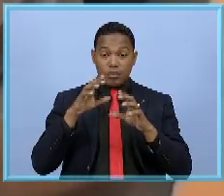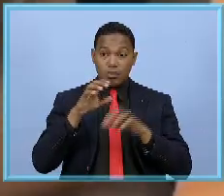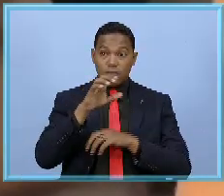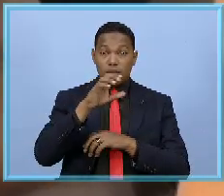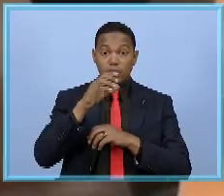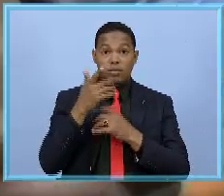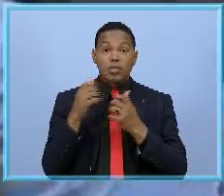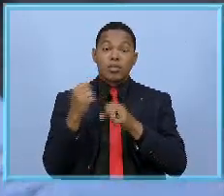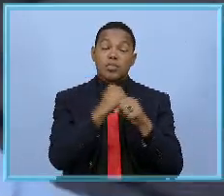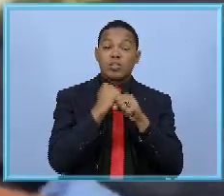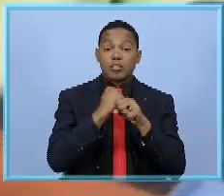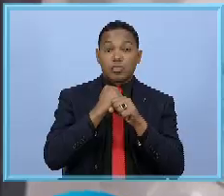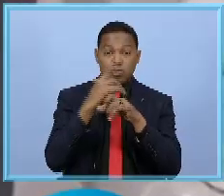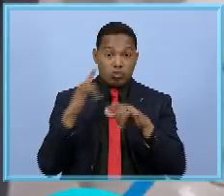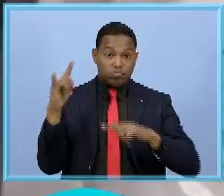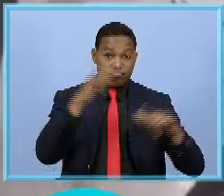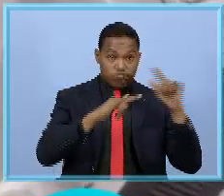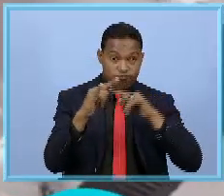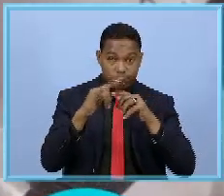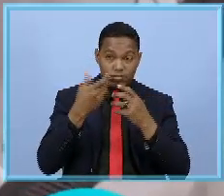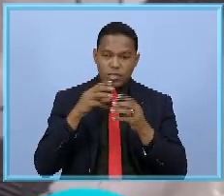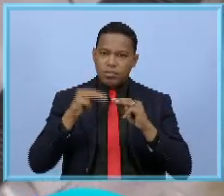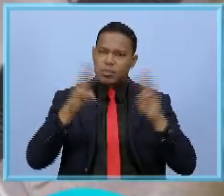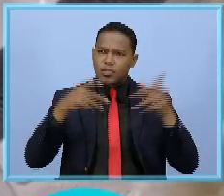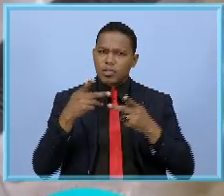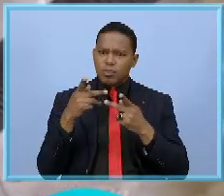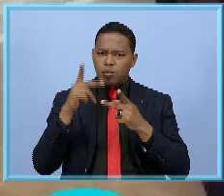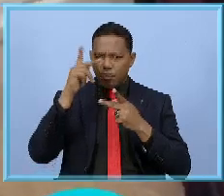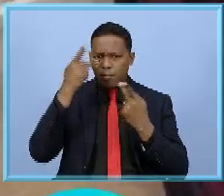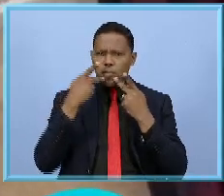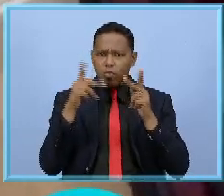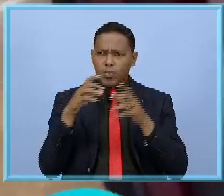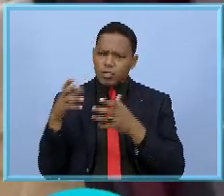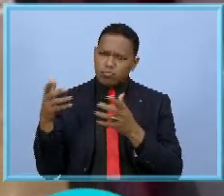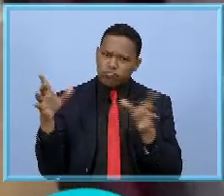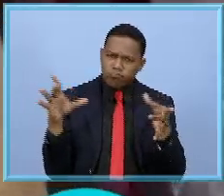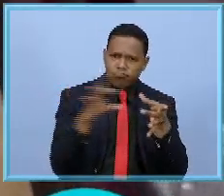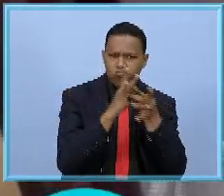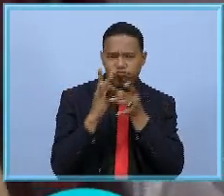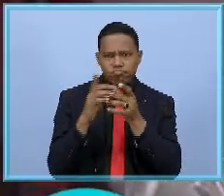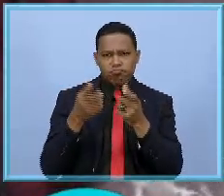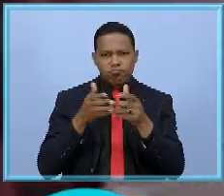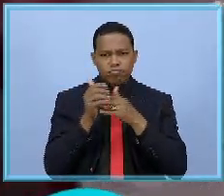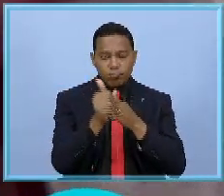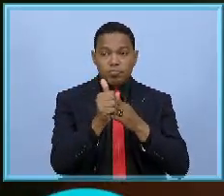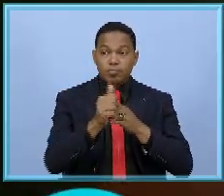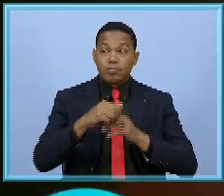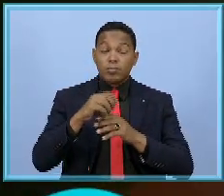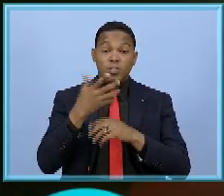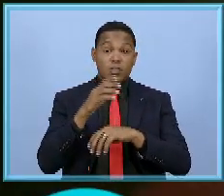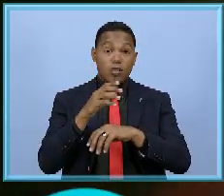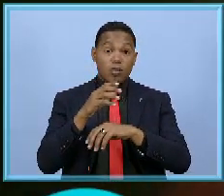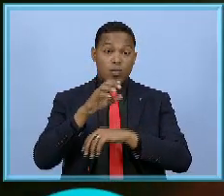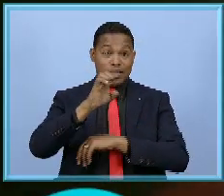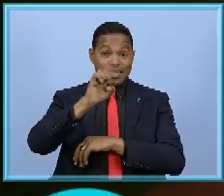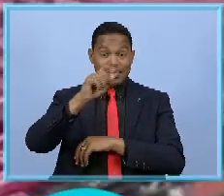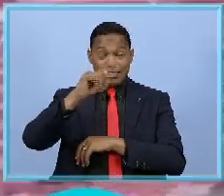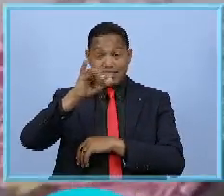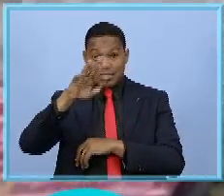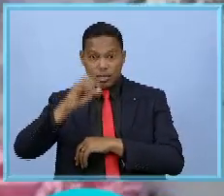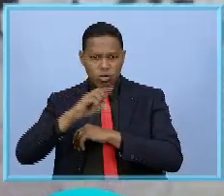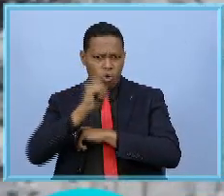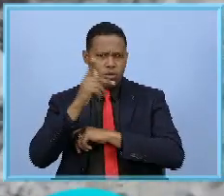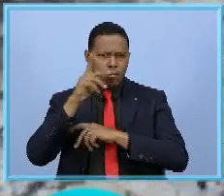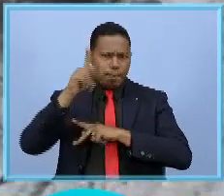Seguridad Aeroportuaria, coordinados por el Ministerio Público, arrestaron en el Aeropuerto Internacional de las Américas a un extranjero vinculado a la recién desmantelada red